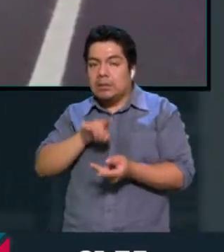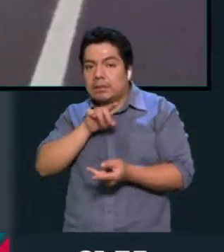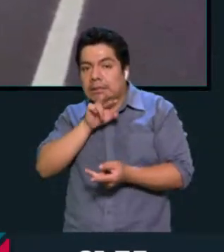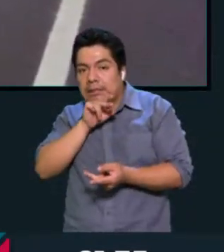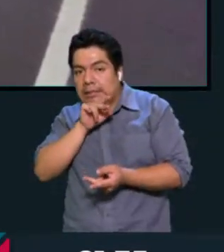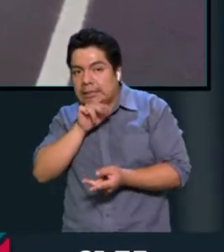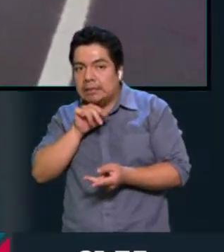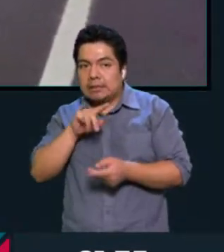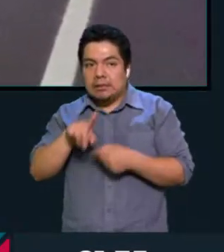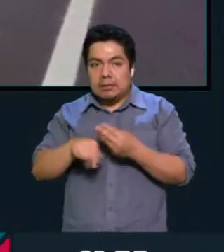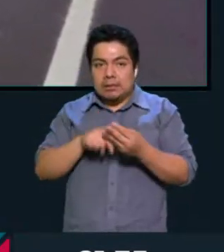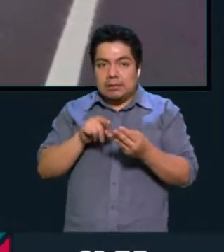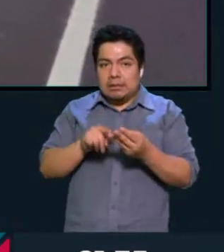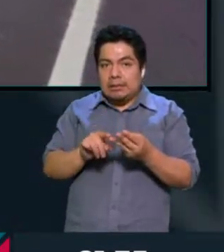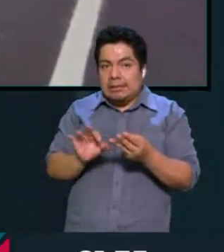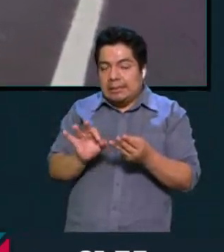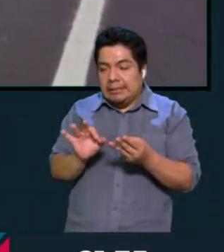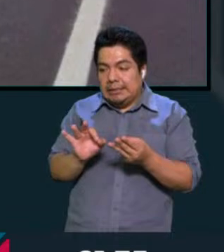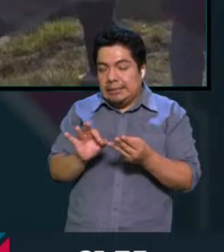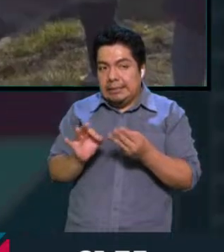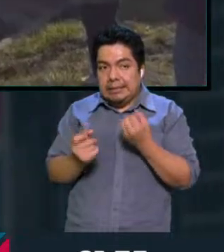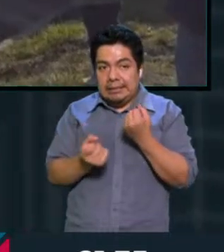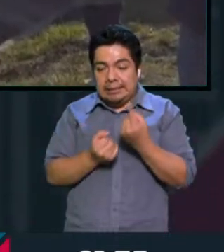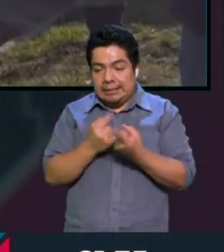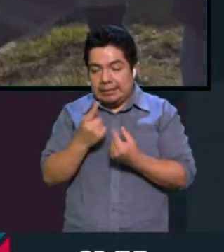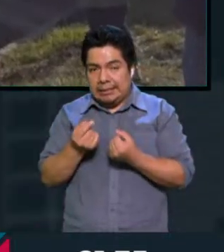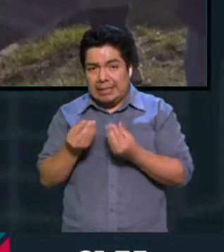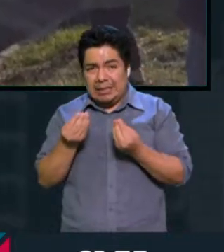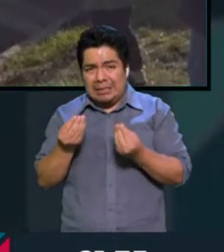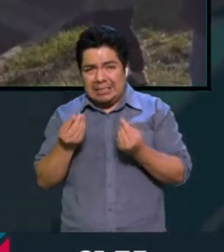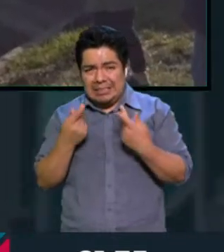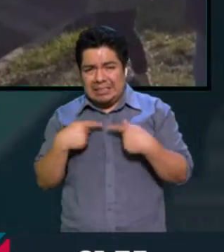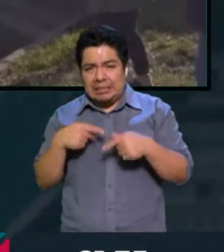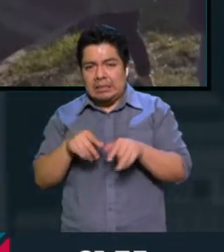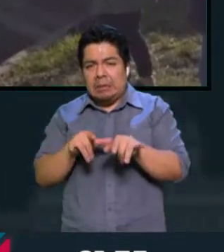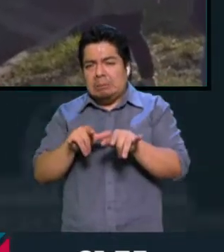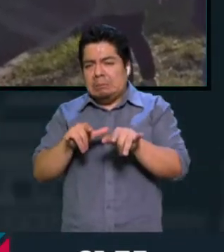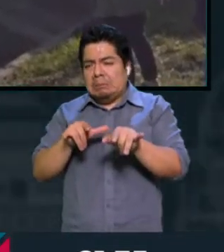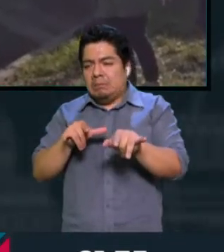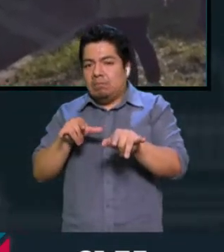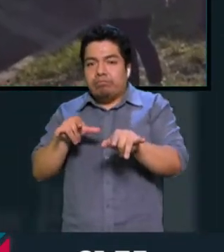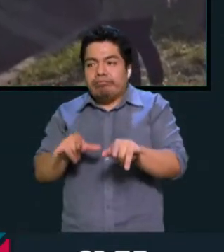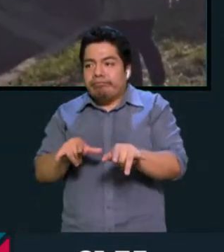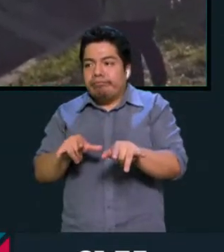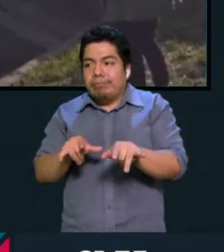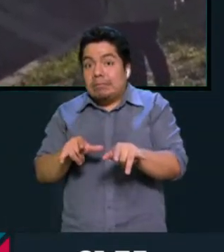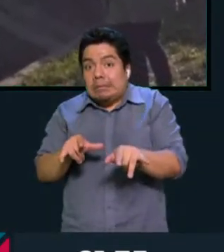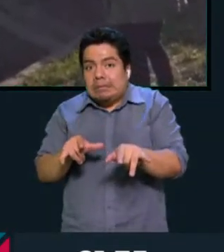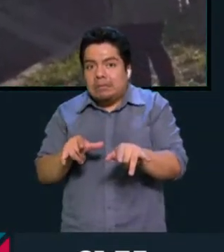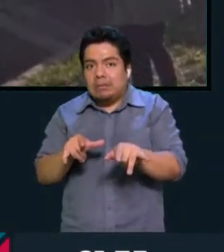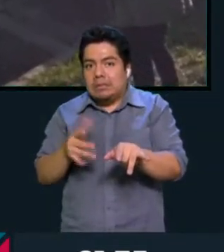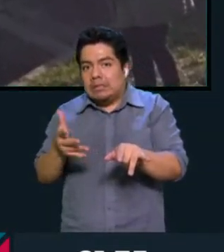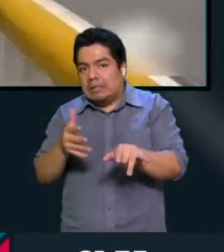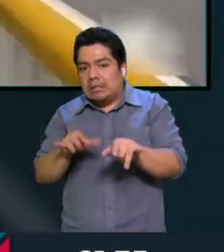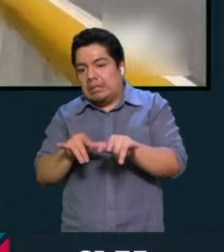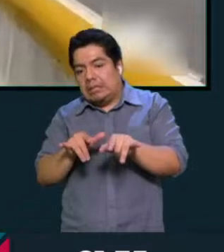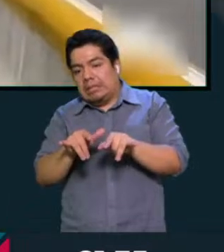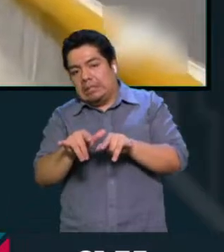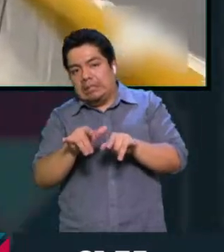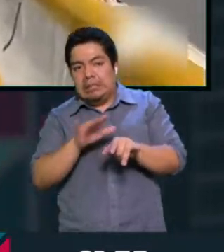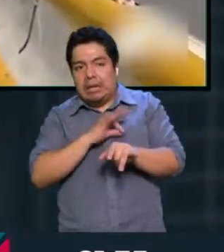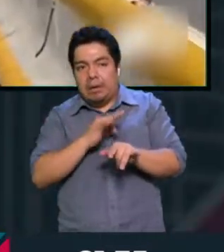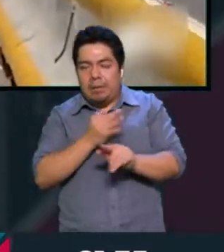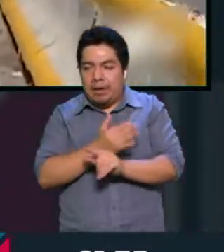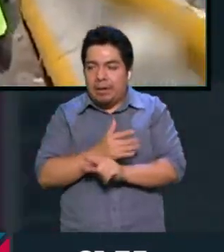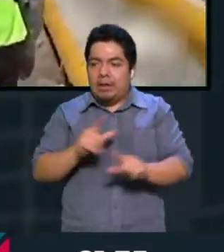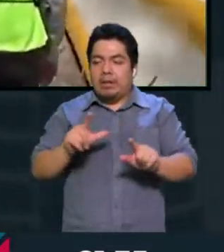de que podrías vivir la experiencia que están pasando miles de personas que han quedado atoradas ahí y que de repente ya se destrabó la carretera y que ya se lograron